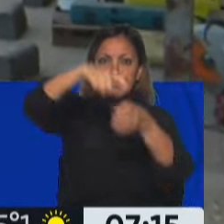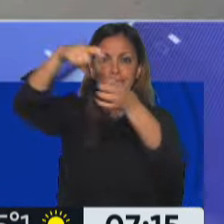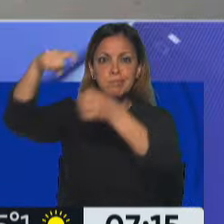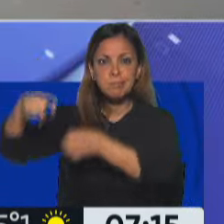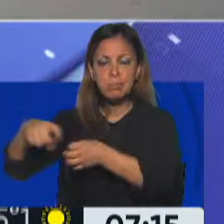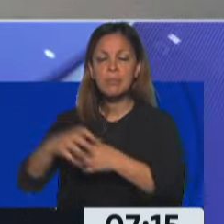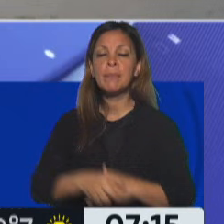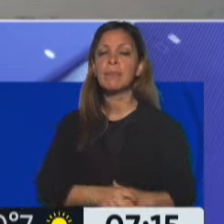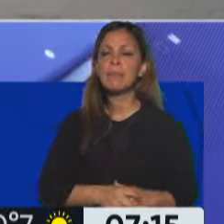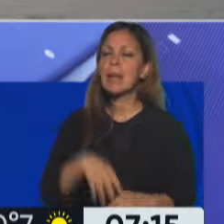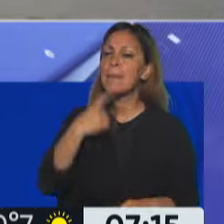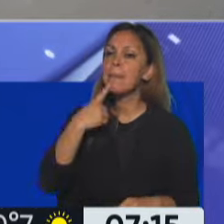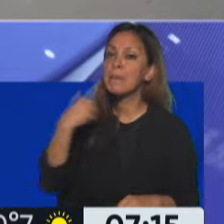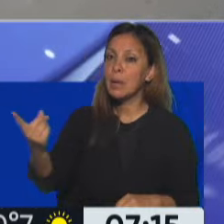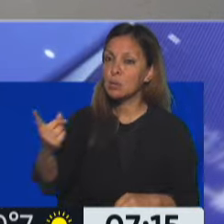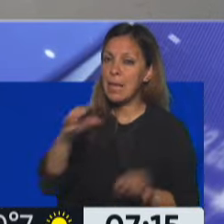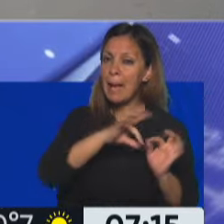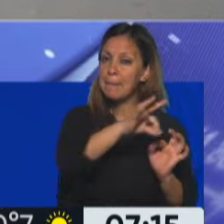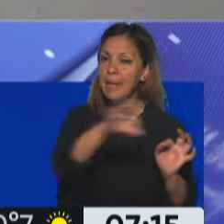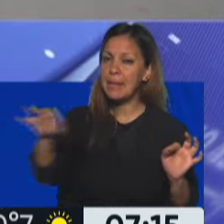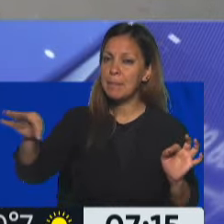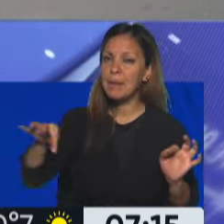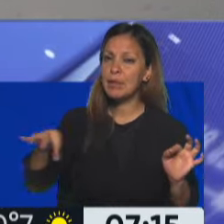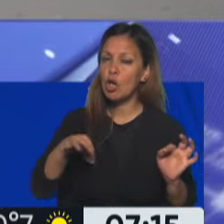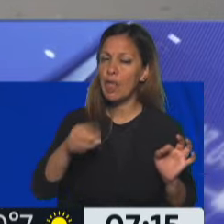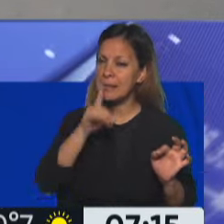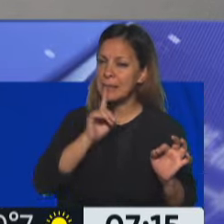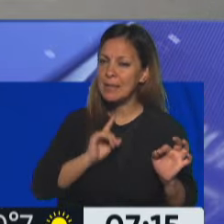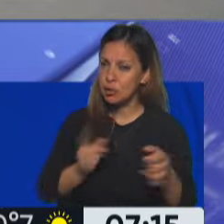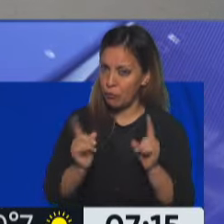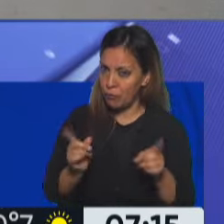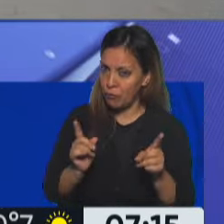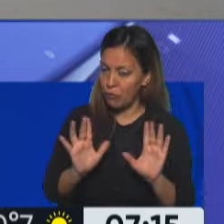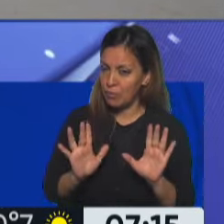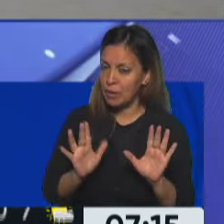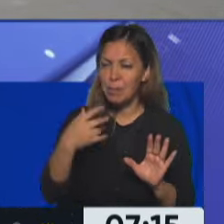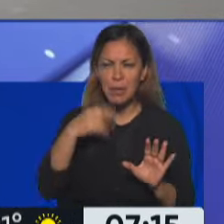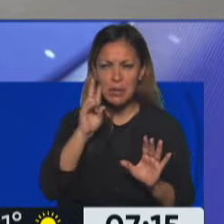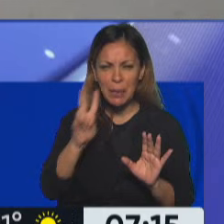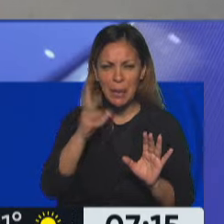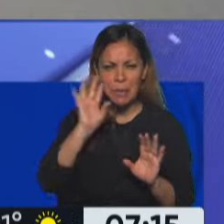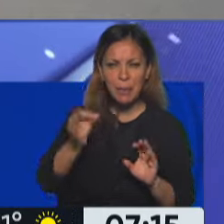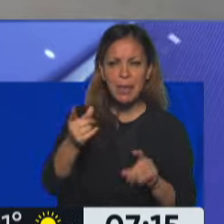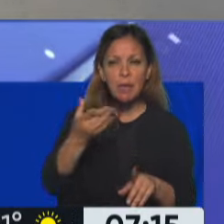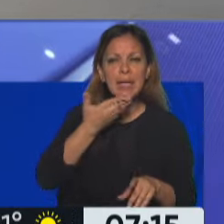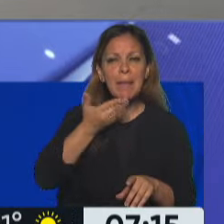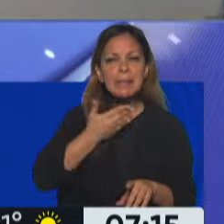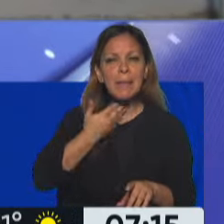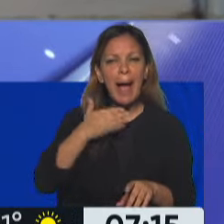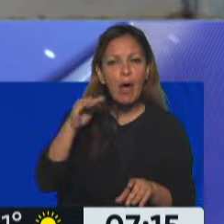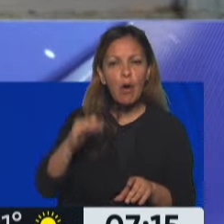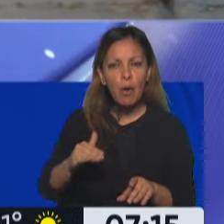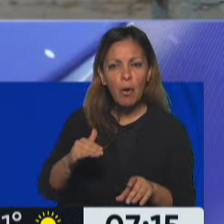consultarte. Se mantiene el perímetro de silencio, estimamos, porque te escuchamos hablar con mucha sigilosidad. Observamos justamente también las imágenes de gente